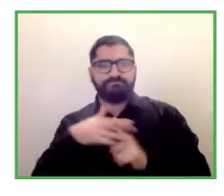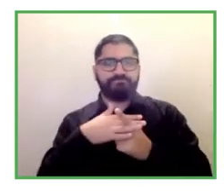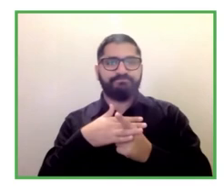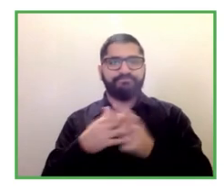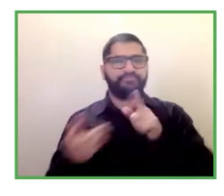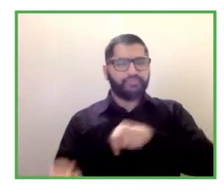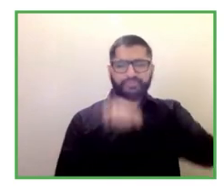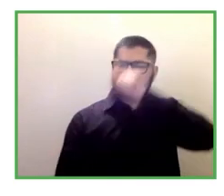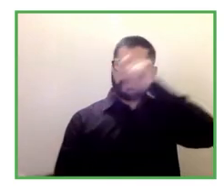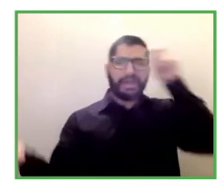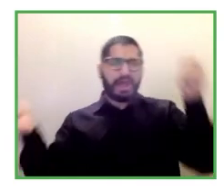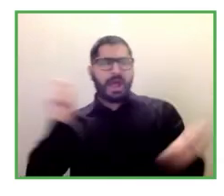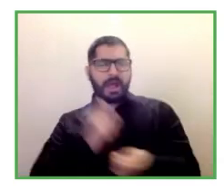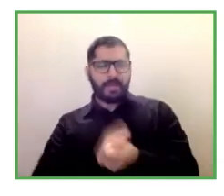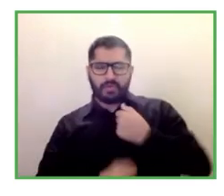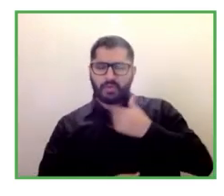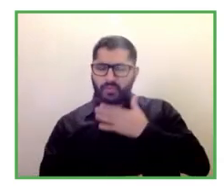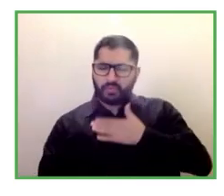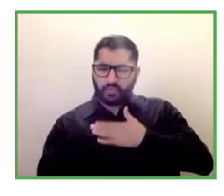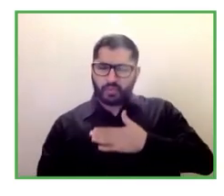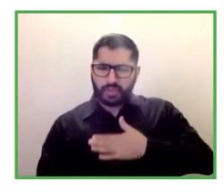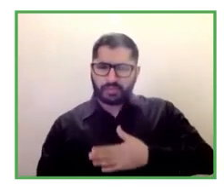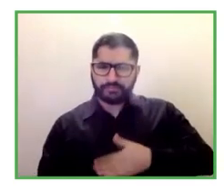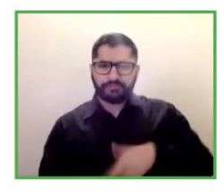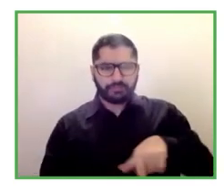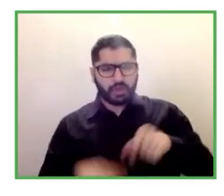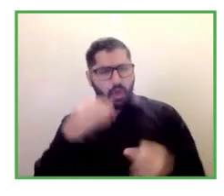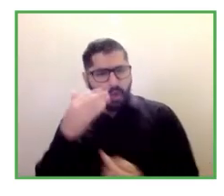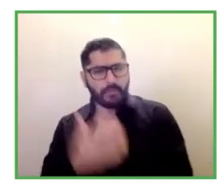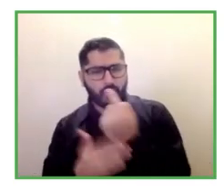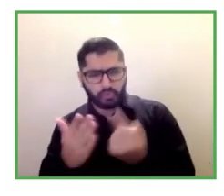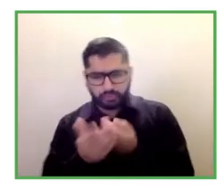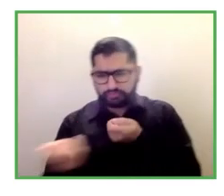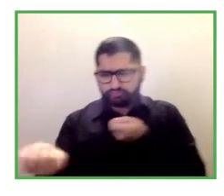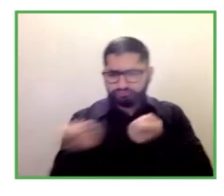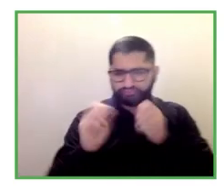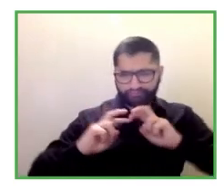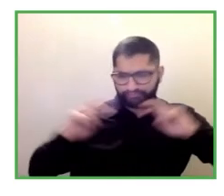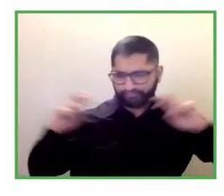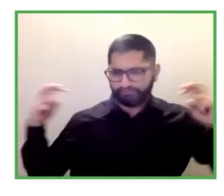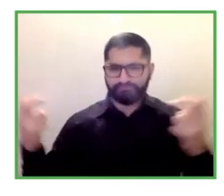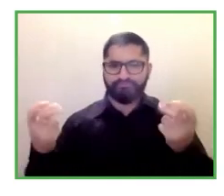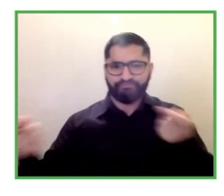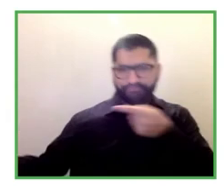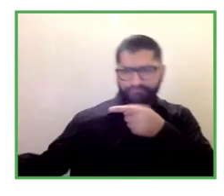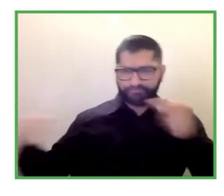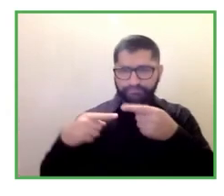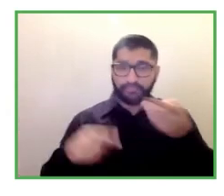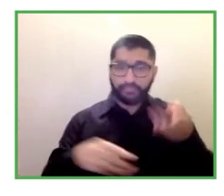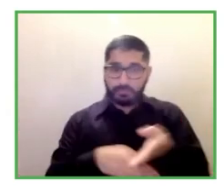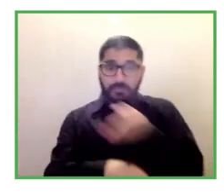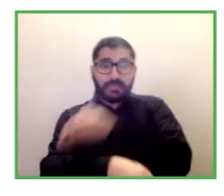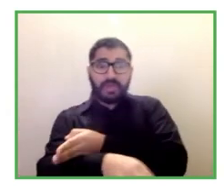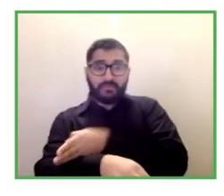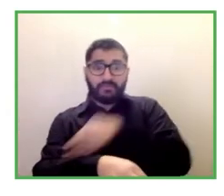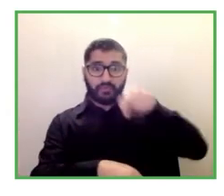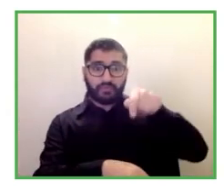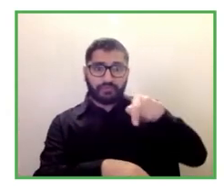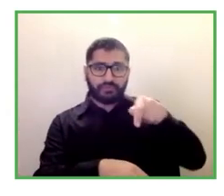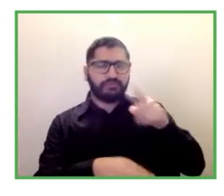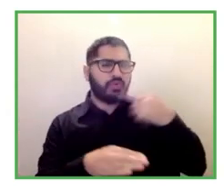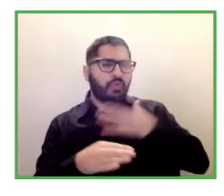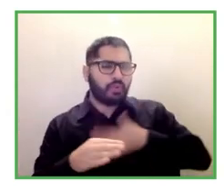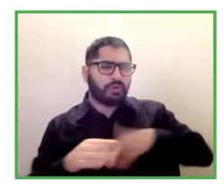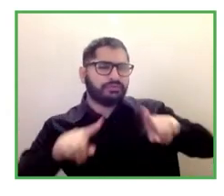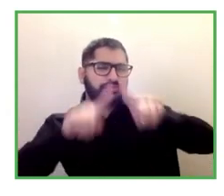panel junto. Me gustaría hacerles una pregunta, pero antes de hacer eso, quiero compartir con ustedes una cosa. Yo empecé con mi